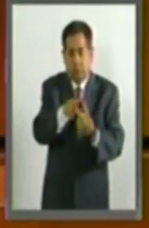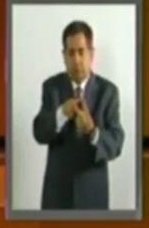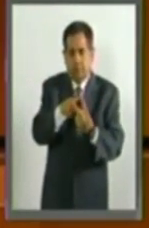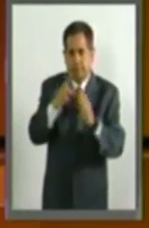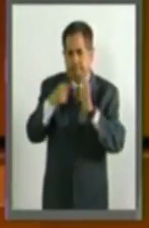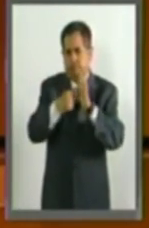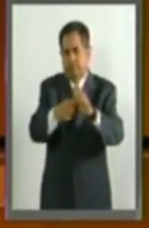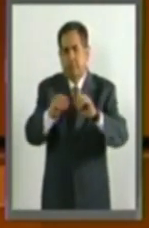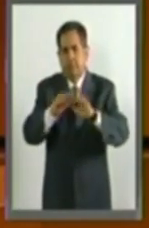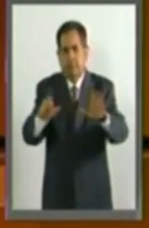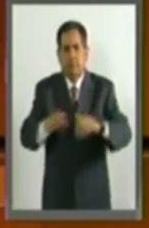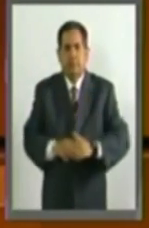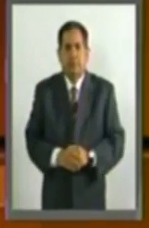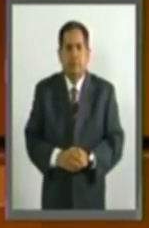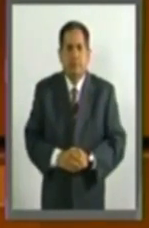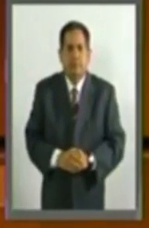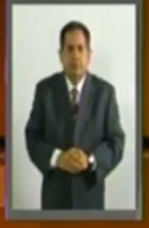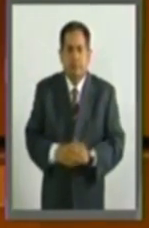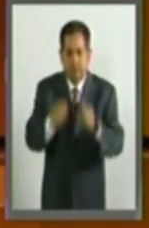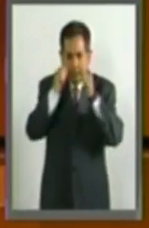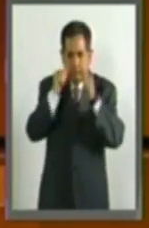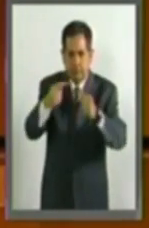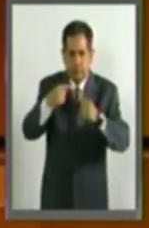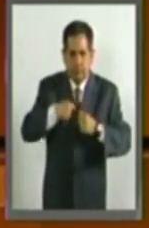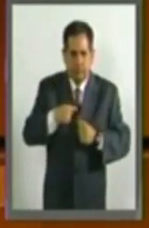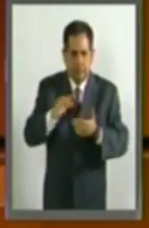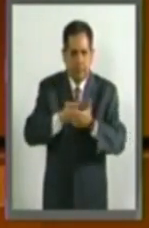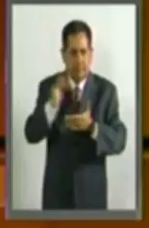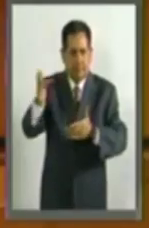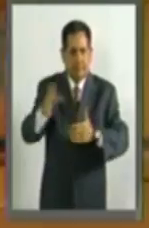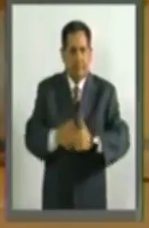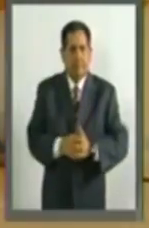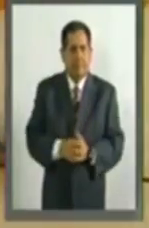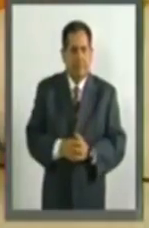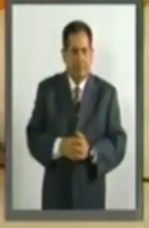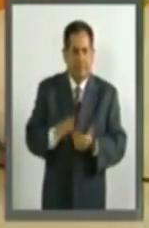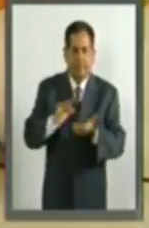paga o restringida. Por su atención, muchas gracias. Gracias, señora presidenta.